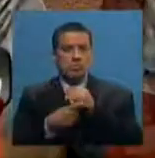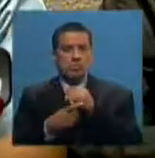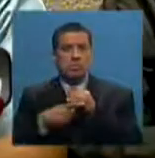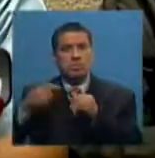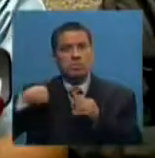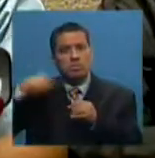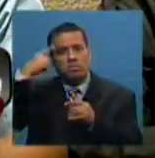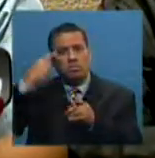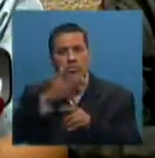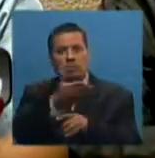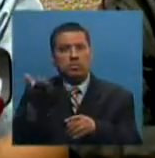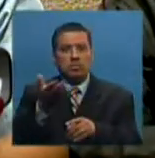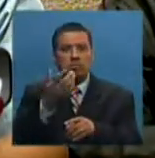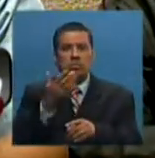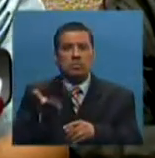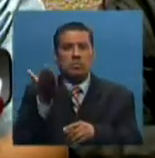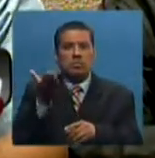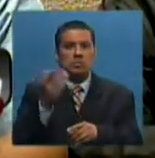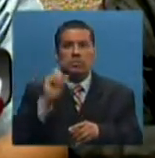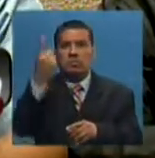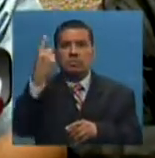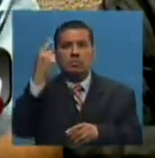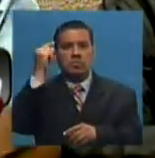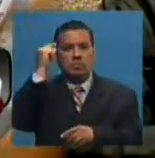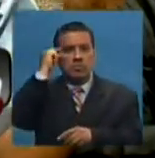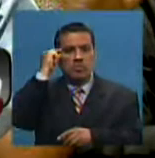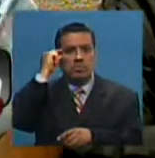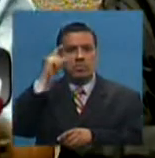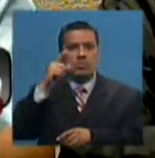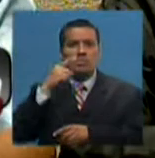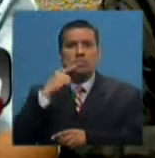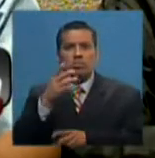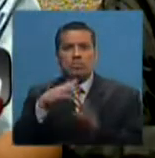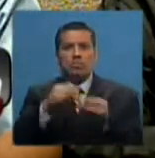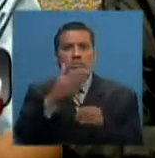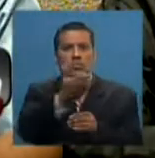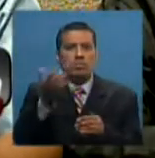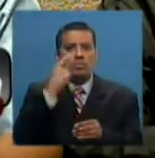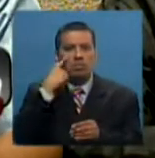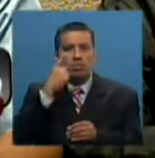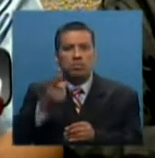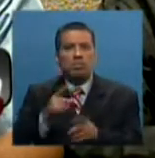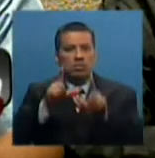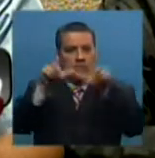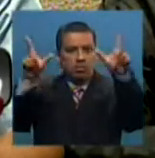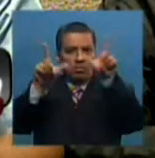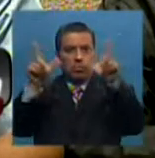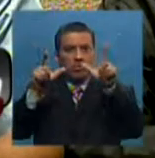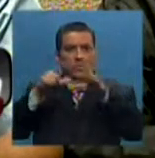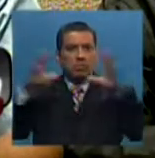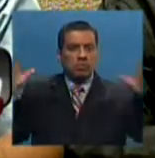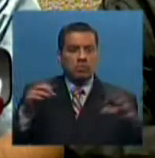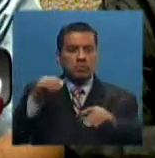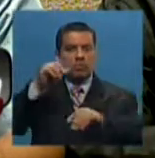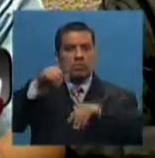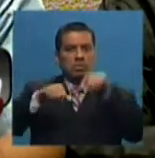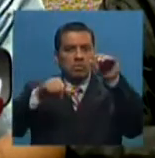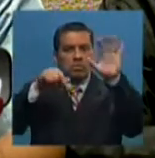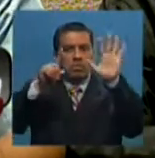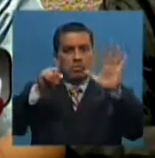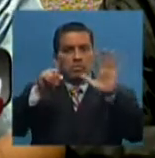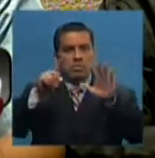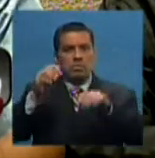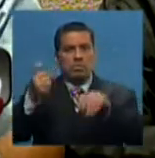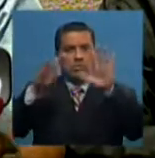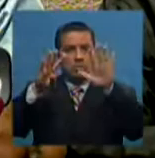creo que a ustedes les interesan, ¿no? En primer lugar, como creo que ya muchos de ustedes observaron, tenemos una pantalla de video en formato 16:9. El